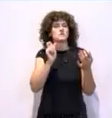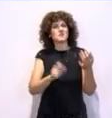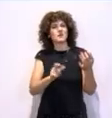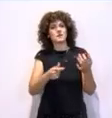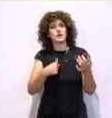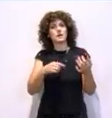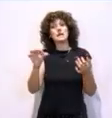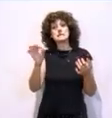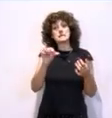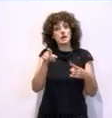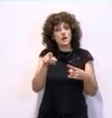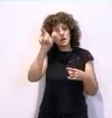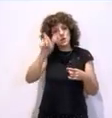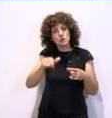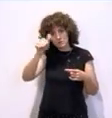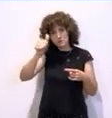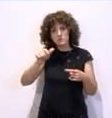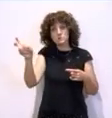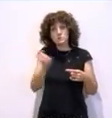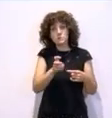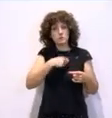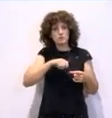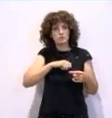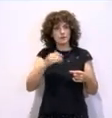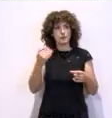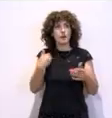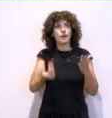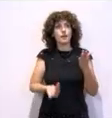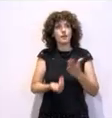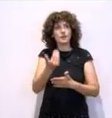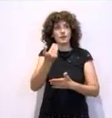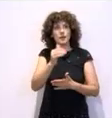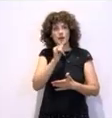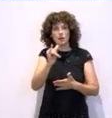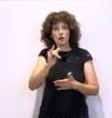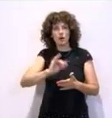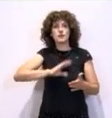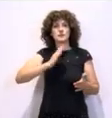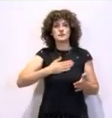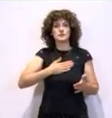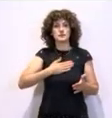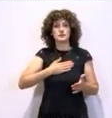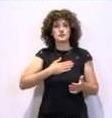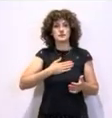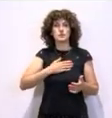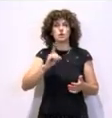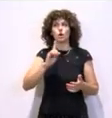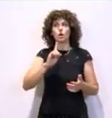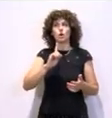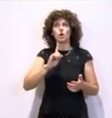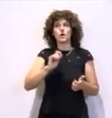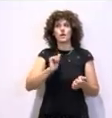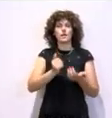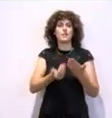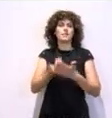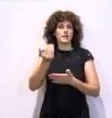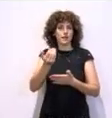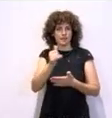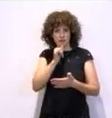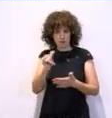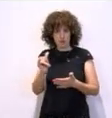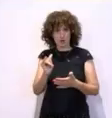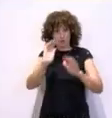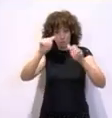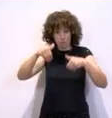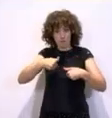Toribio llegó a España el día de La Rioja o al día siguiente. Lo detuvieron el día de La Rioja, volvía a